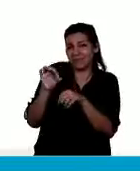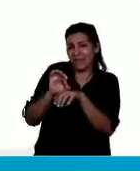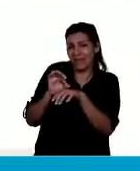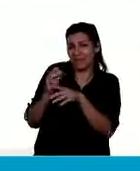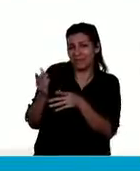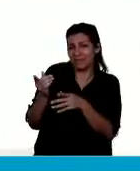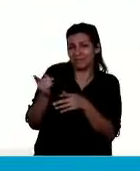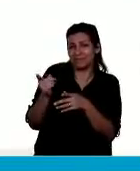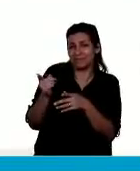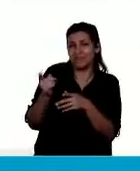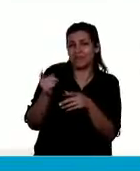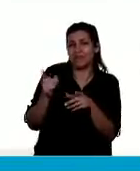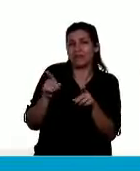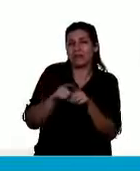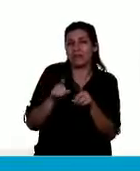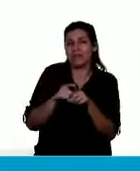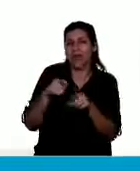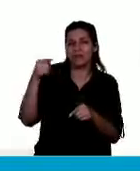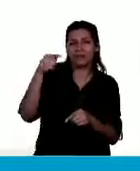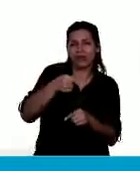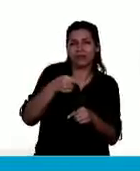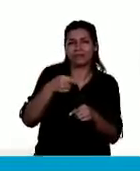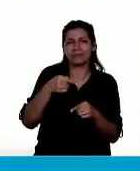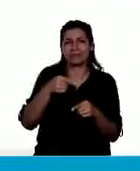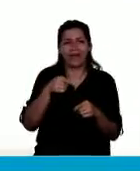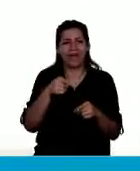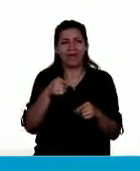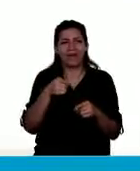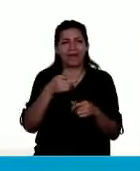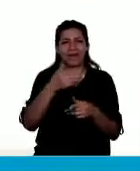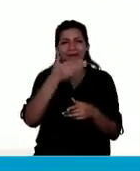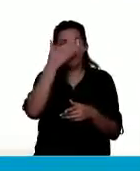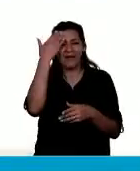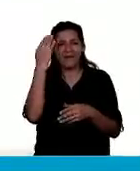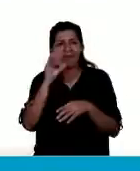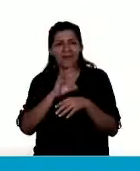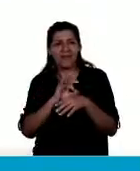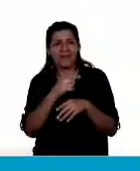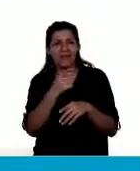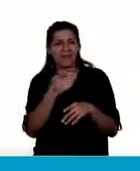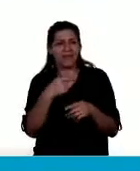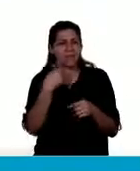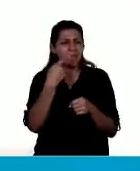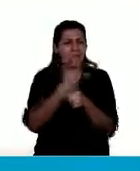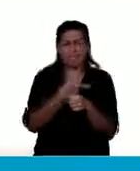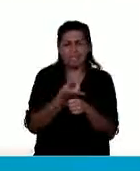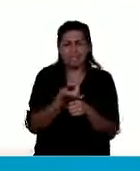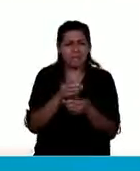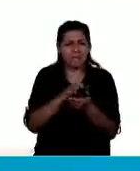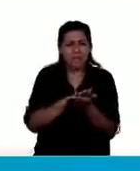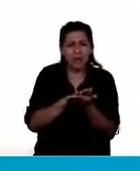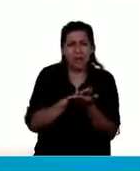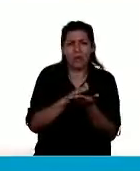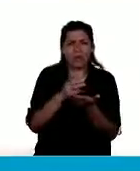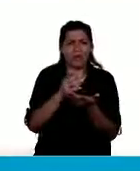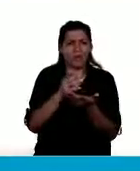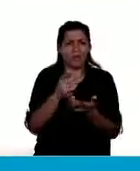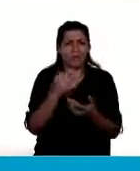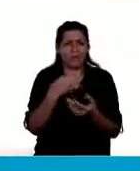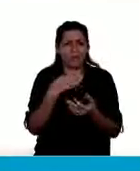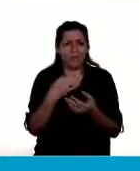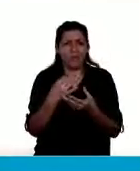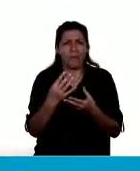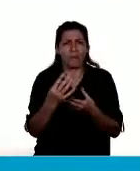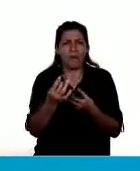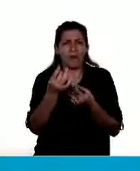combatieron enfermedades que se pensaban que eran imposibles de ser combatidas, que iban a quedar, que había que vivir con esas enfermedades,